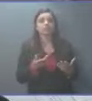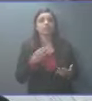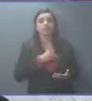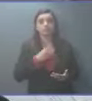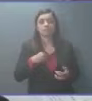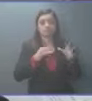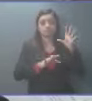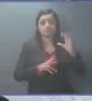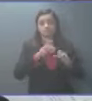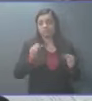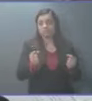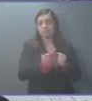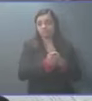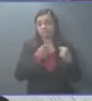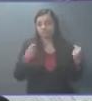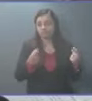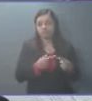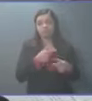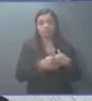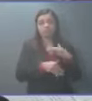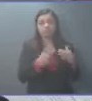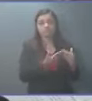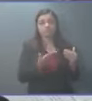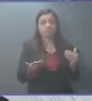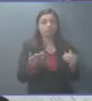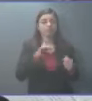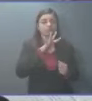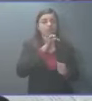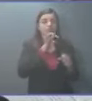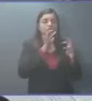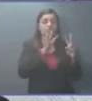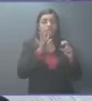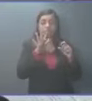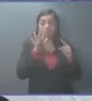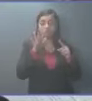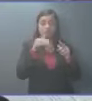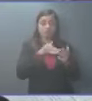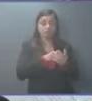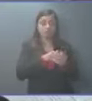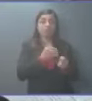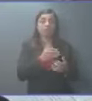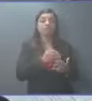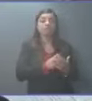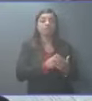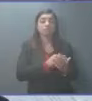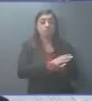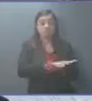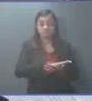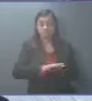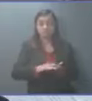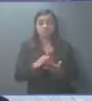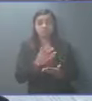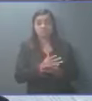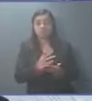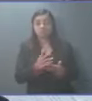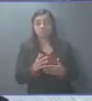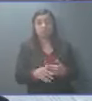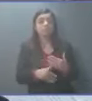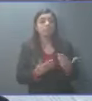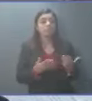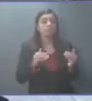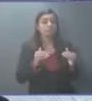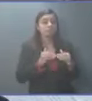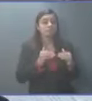Medicamentos, 13 millones. Mobiliario y equipo, 476.000. Servicio de sanitización y también hablan